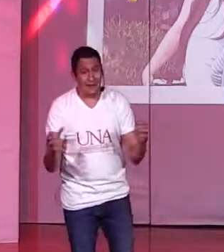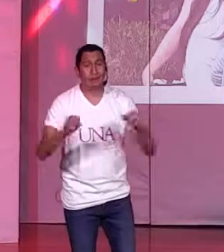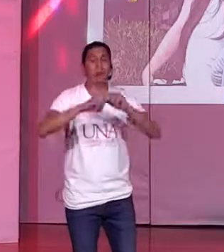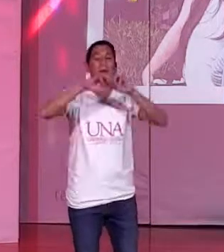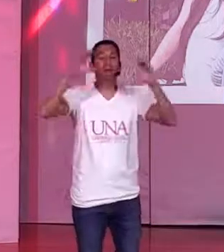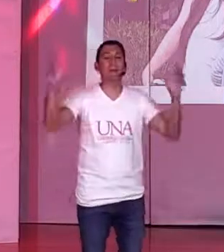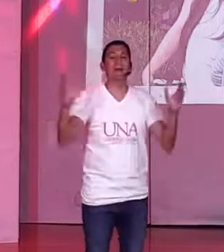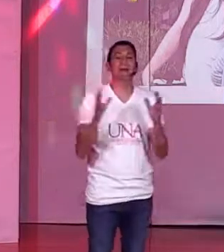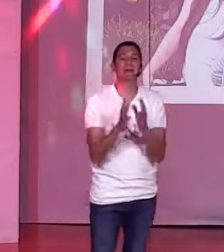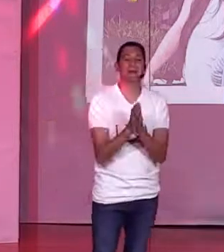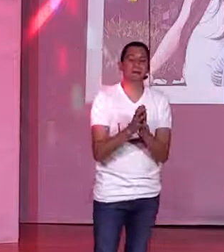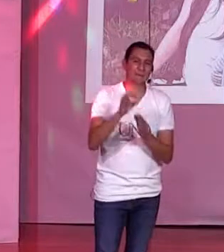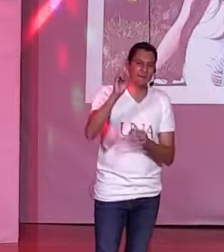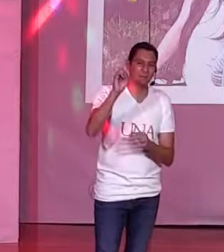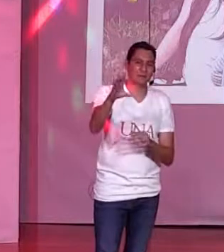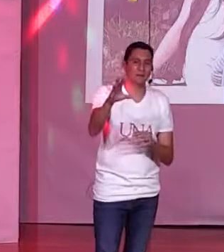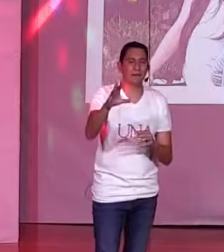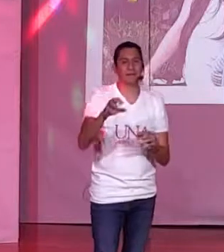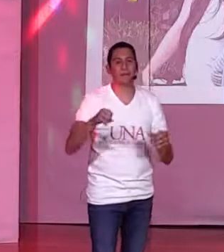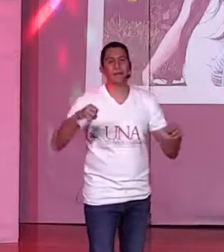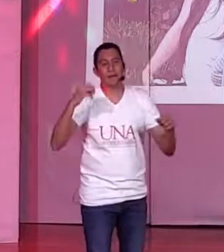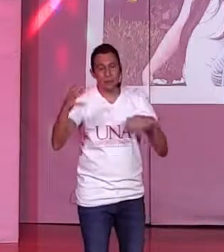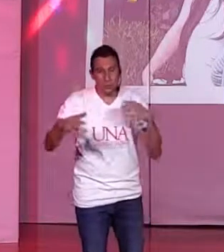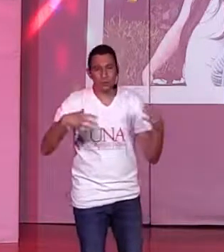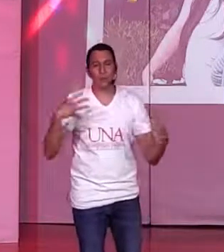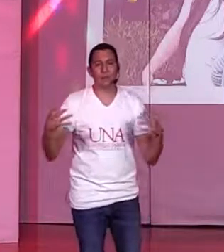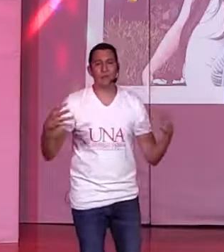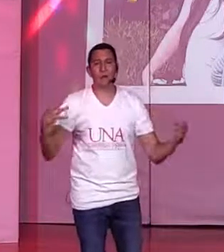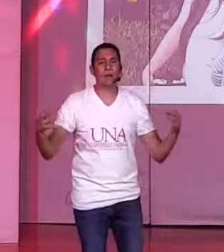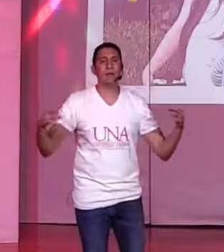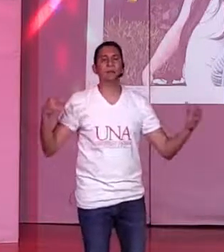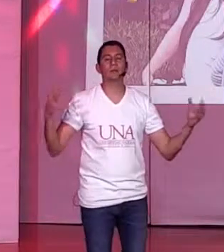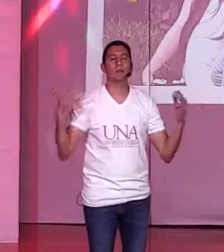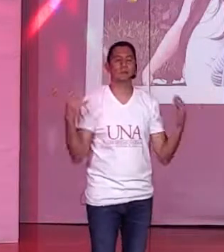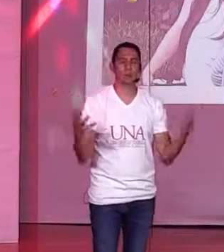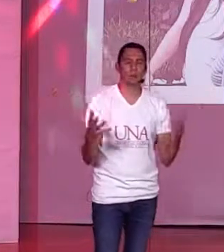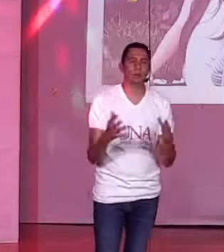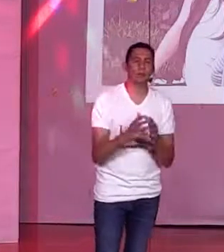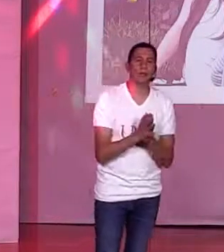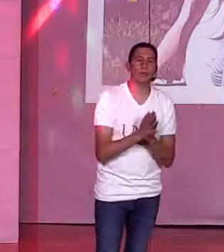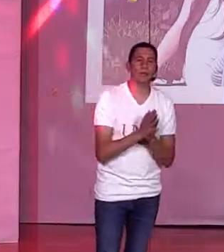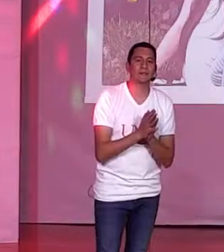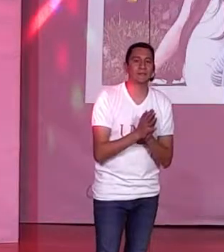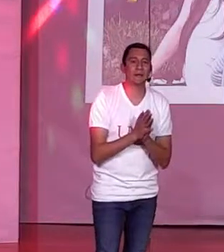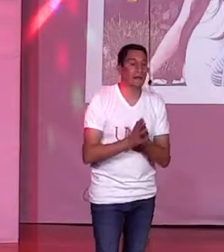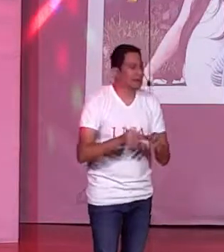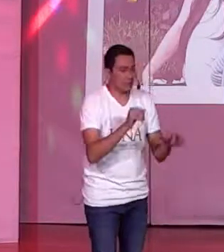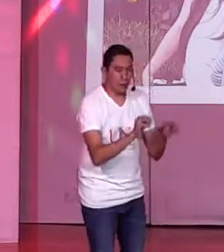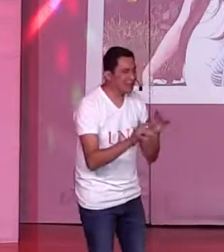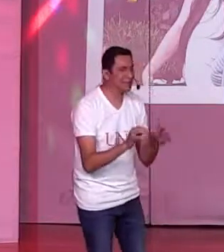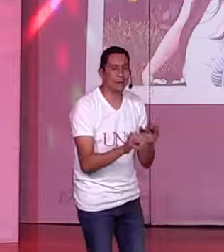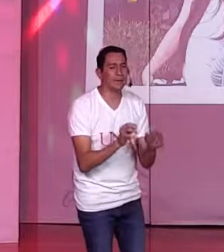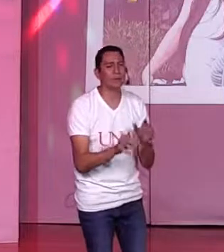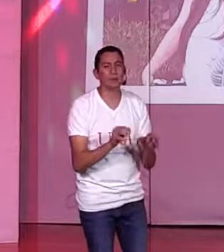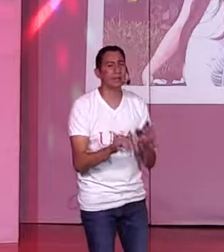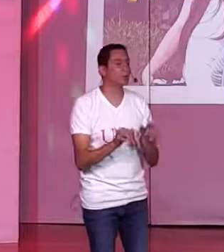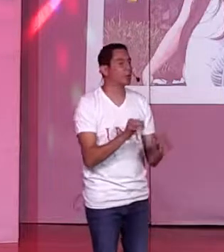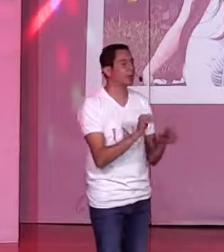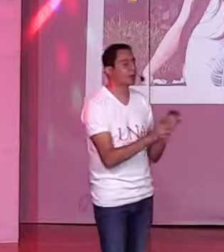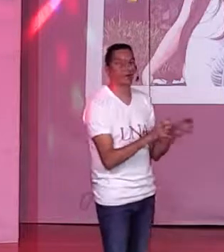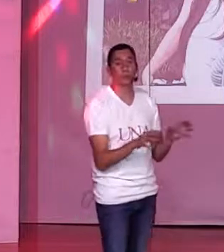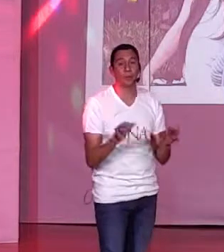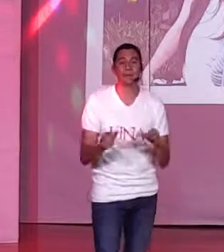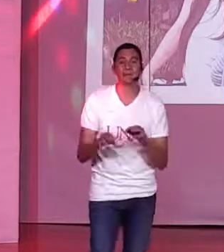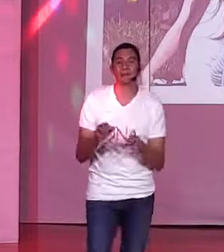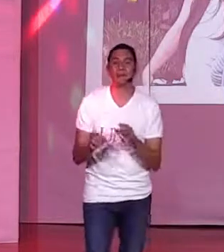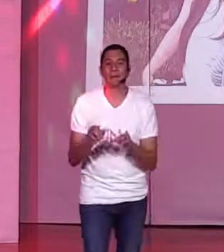general, pero en la página está más específica. Así que busquen, por favor, ahí toda la información que ustedes necesitan. Igual sigan preguntando